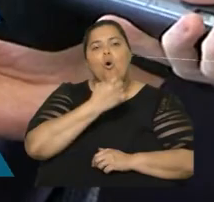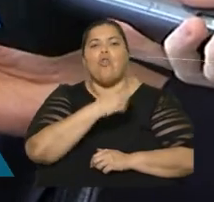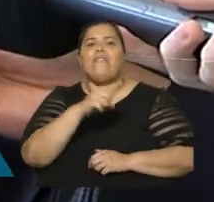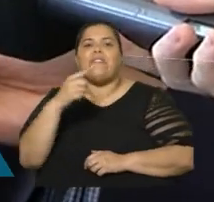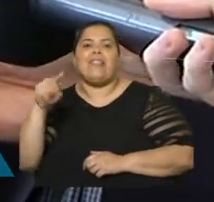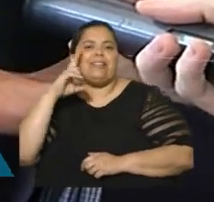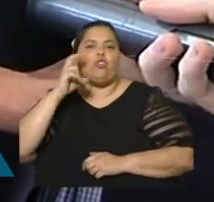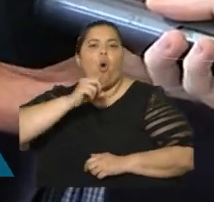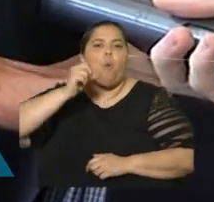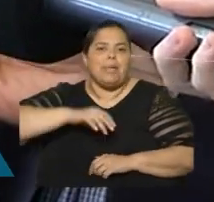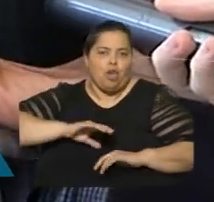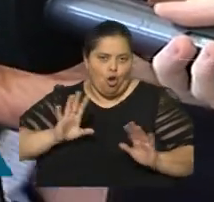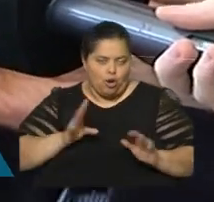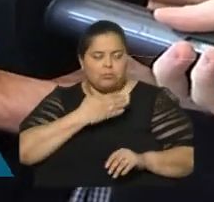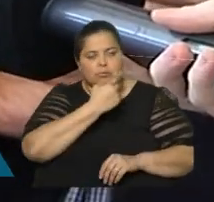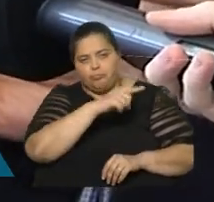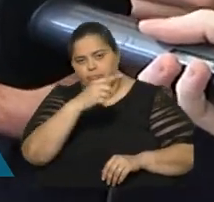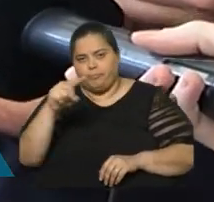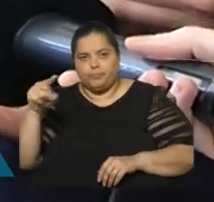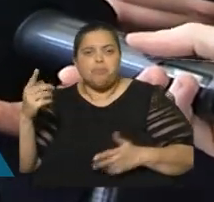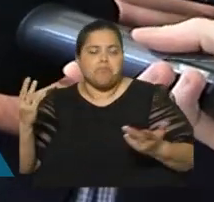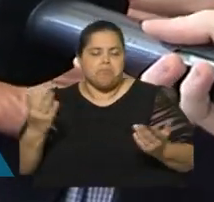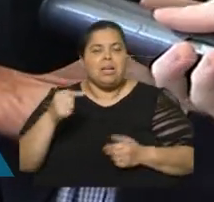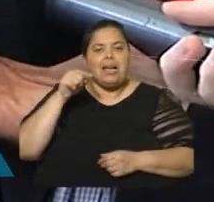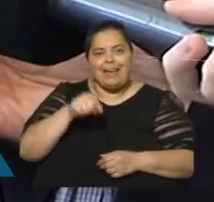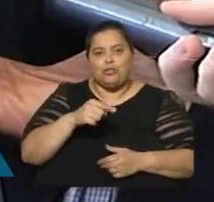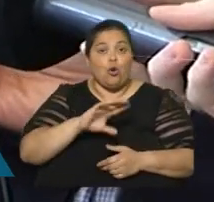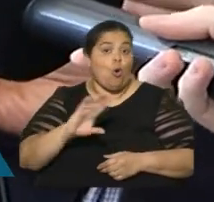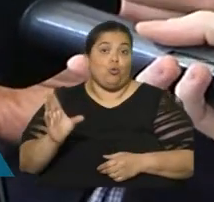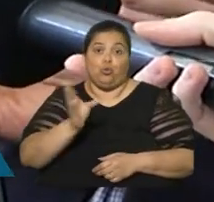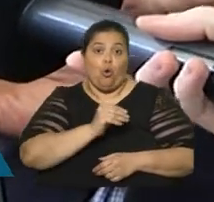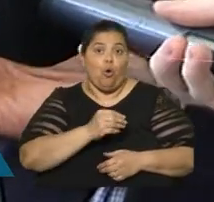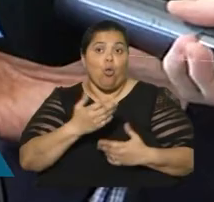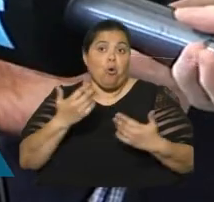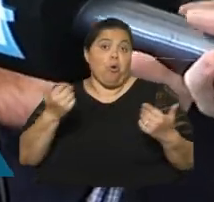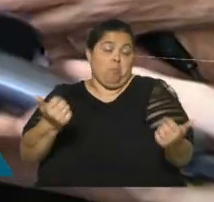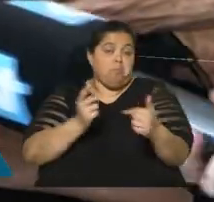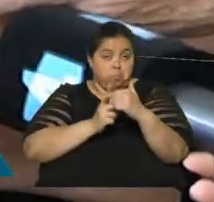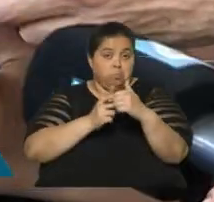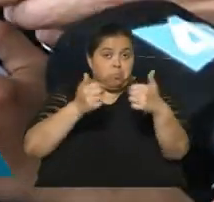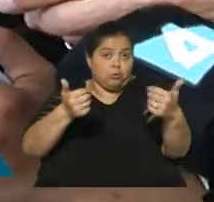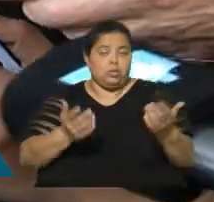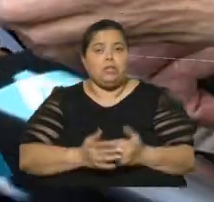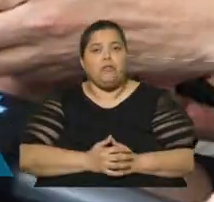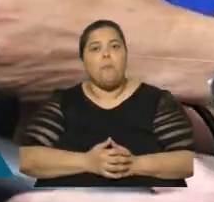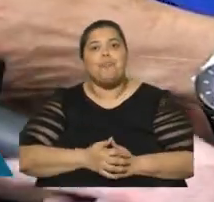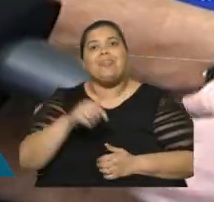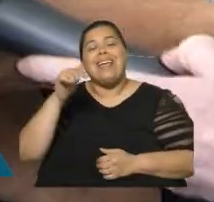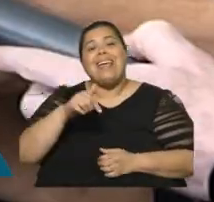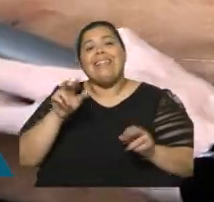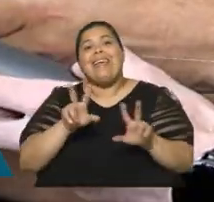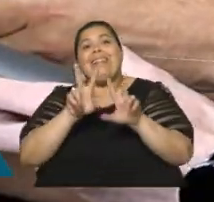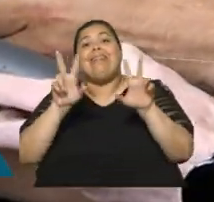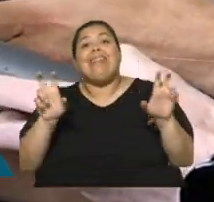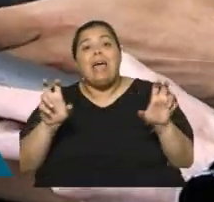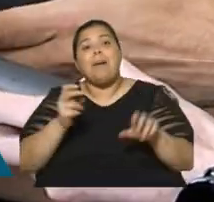matices, creo que es una cosa que hoy todo el mundo lo valora como positivo. El tema tiene claramente